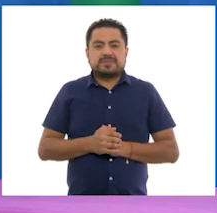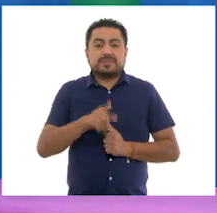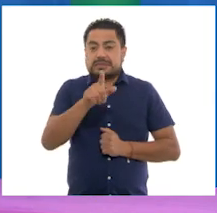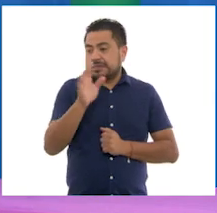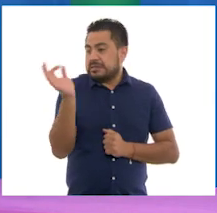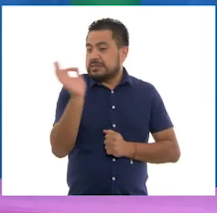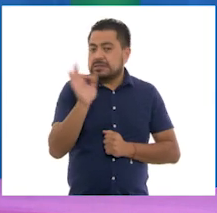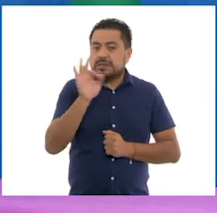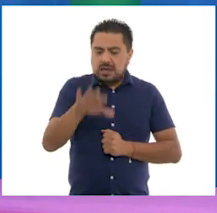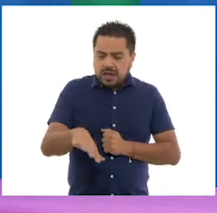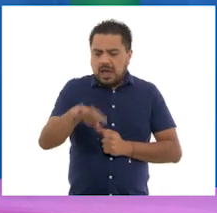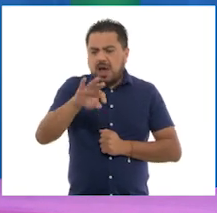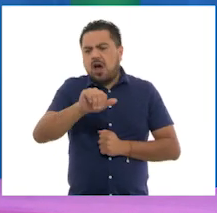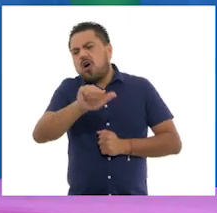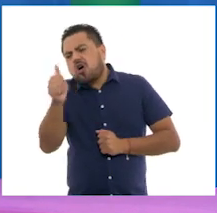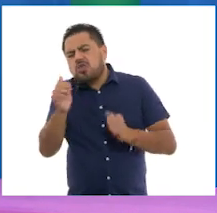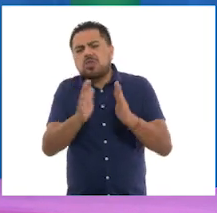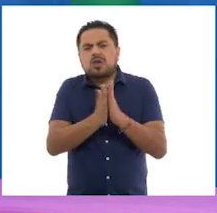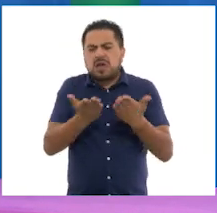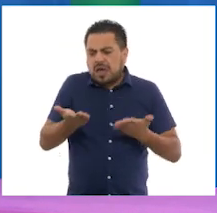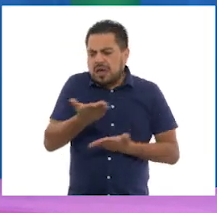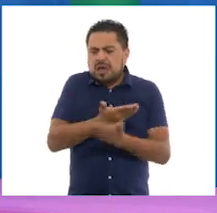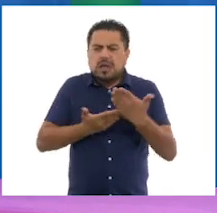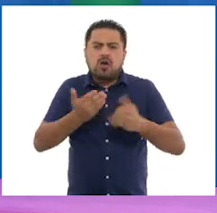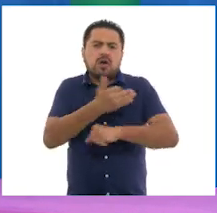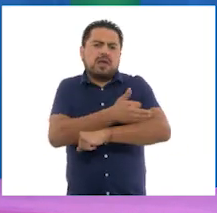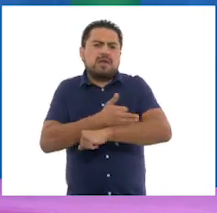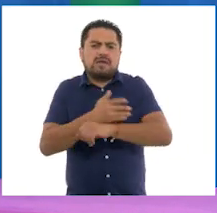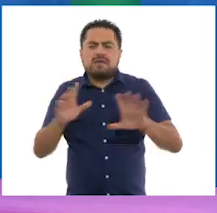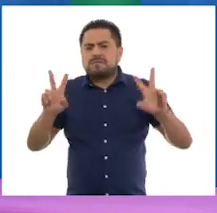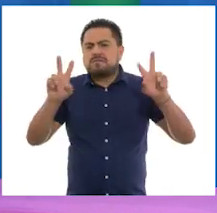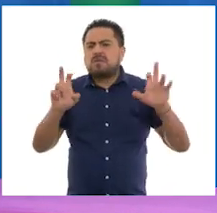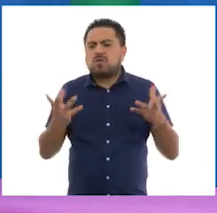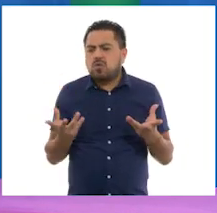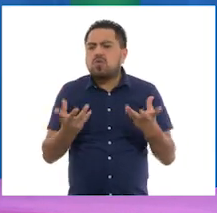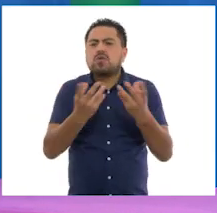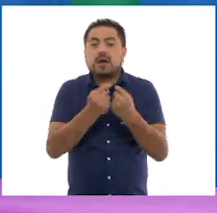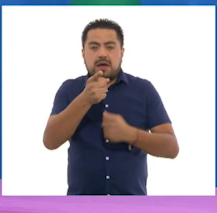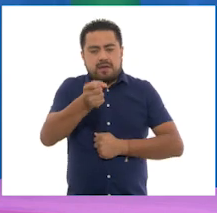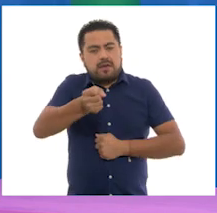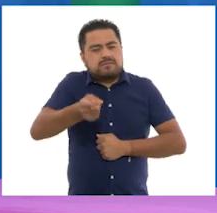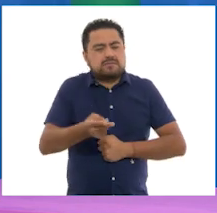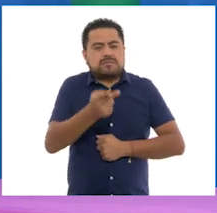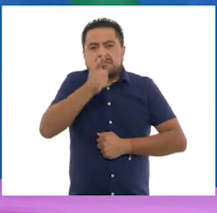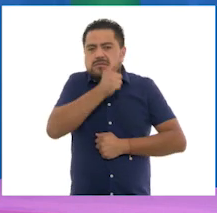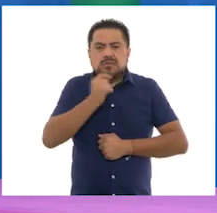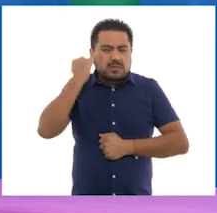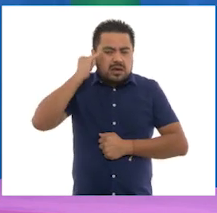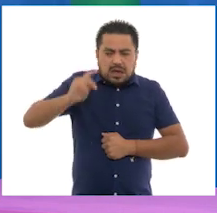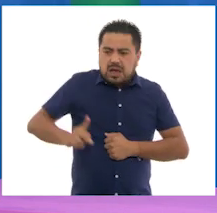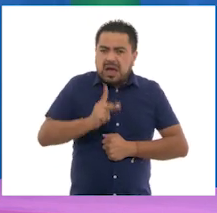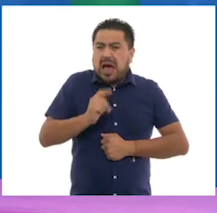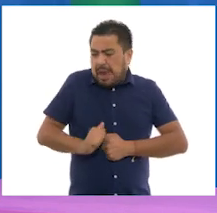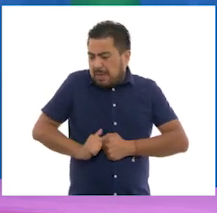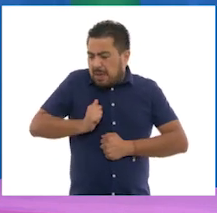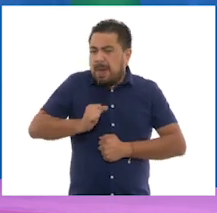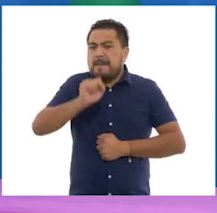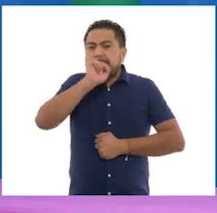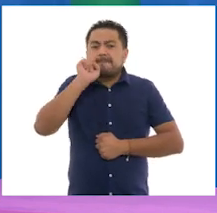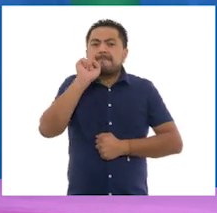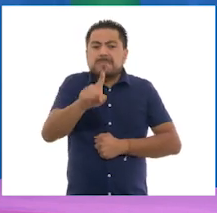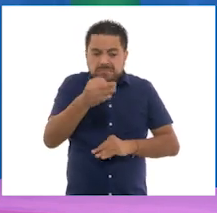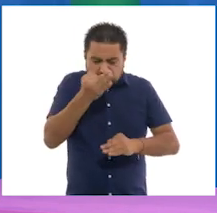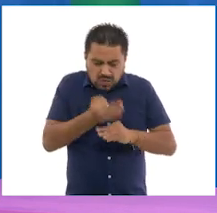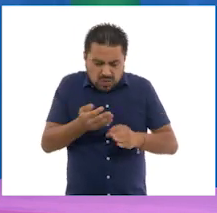te es posible, consulta otros libros y comenta el tema de hoy con tu familia. Si tienes la fortuna de hablar una lengua indígena, aprovecha también este